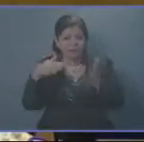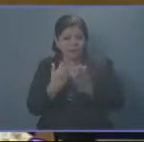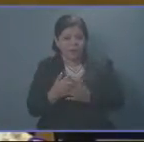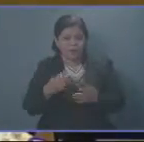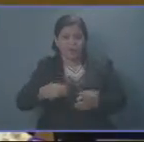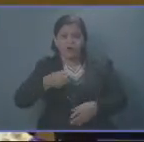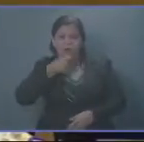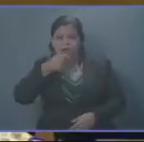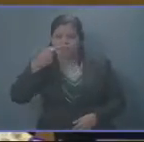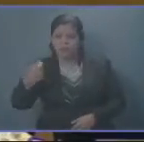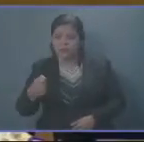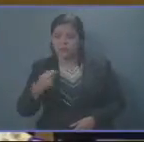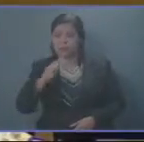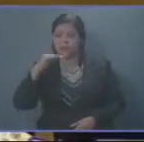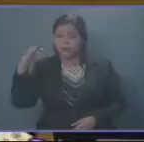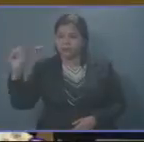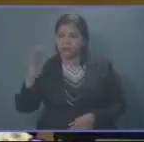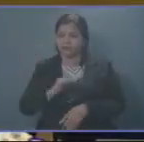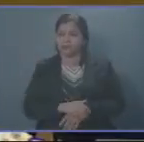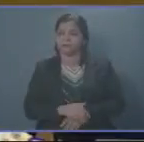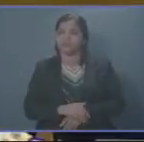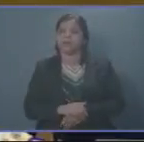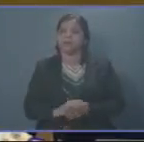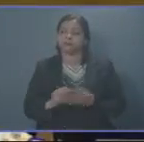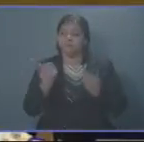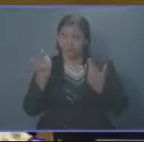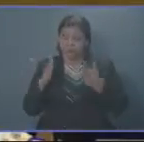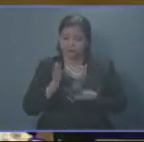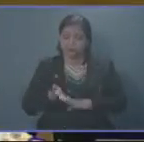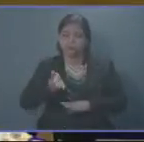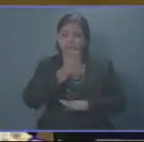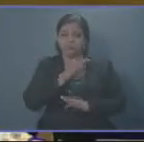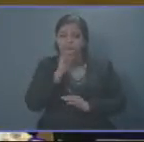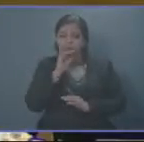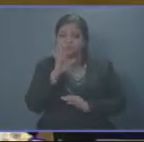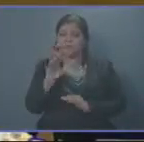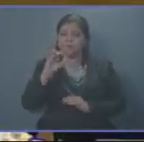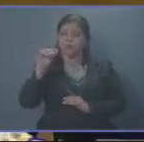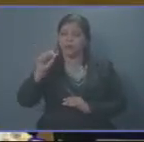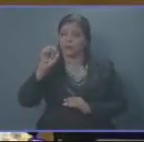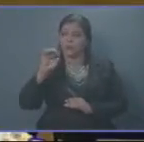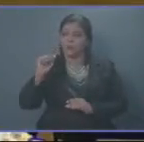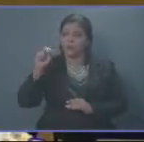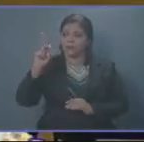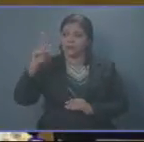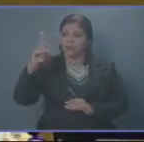todos ellos, muy en especial, como ya lo ha dicho José Andrés,